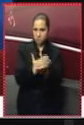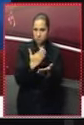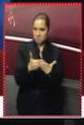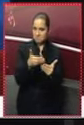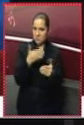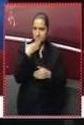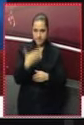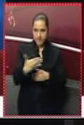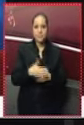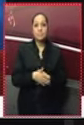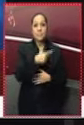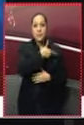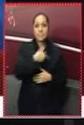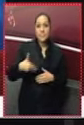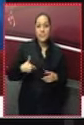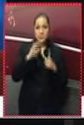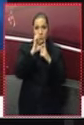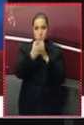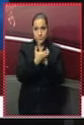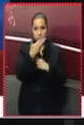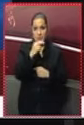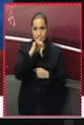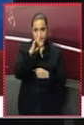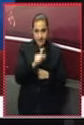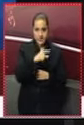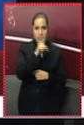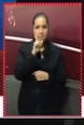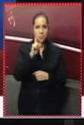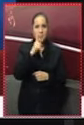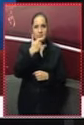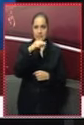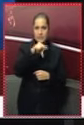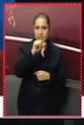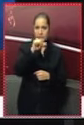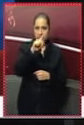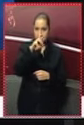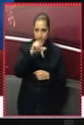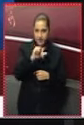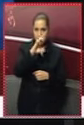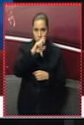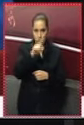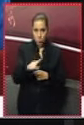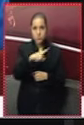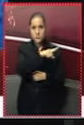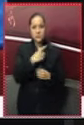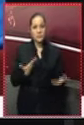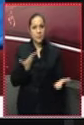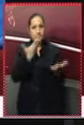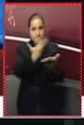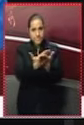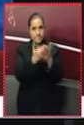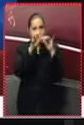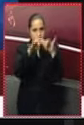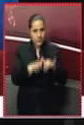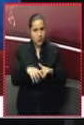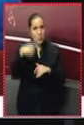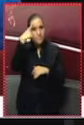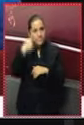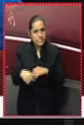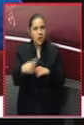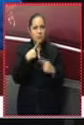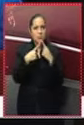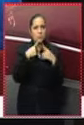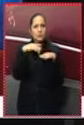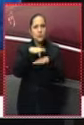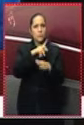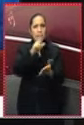Cámara de los Diputados, la diputada Gina Andrea Cruz Blackledge, presentó ante el Pleno el proyecto de decreto por el que se reforma la ley del impuesto sobre